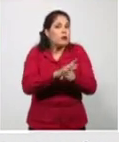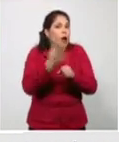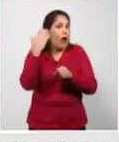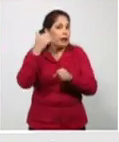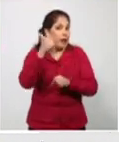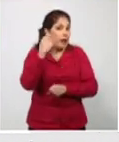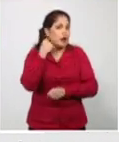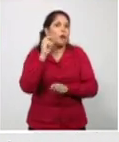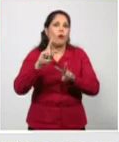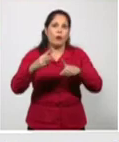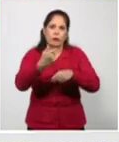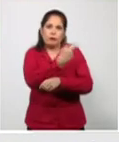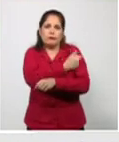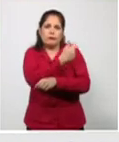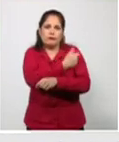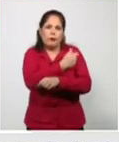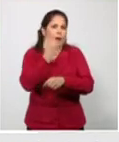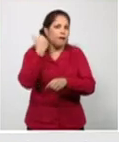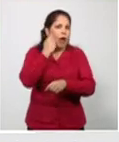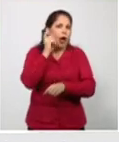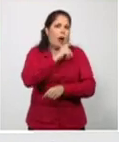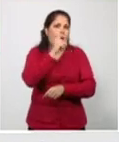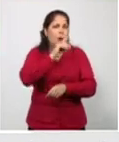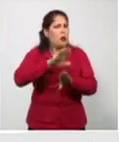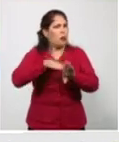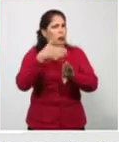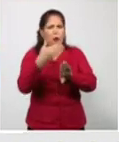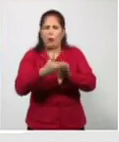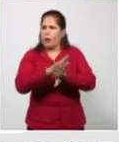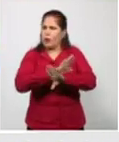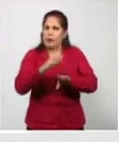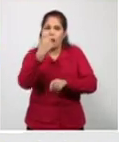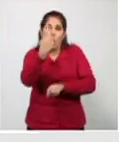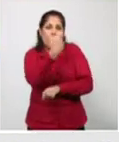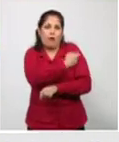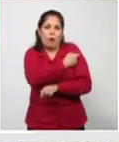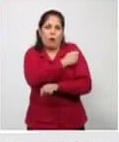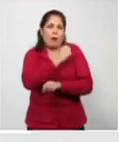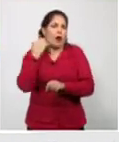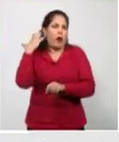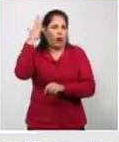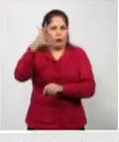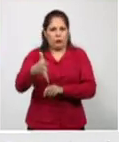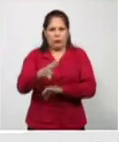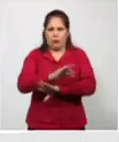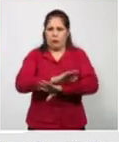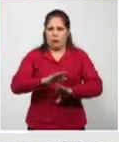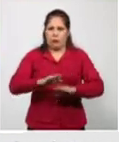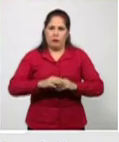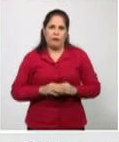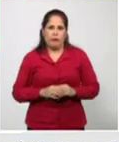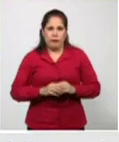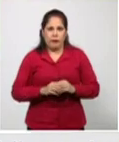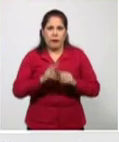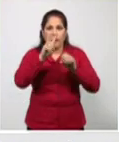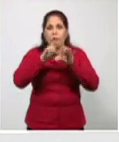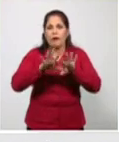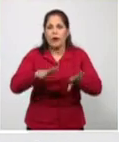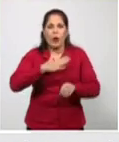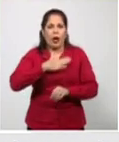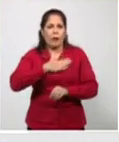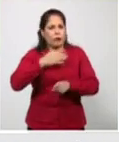años, pero después se demostró que ya te deja inmunidad para toda la vida. Ahora, con los virus respiratorios es otra